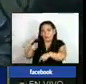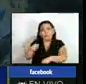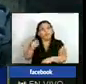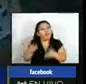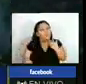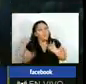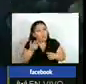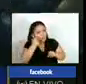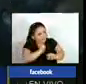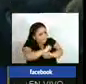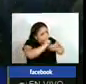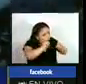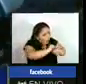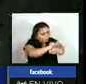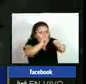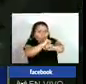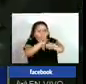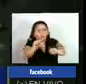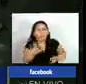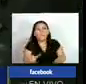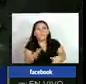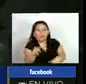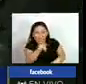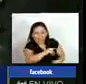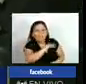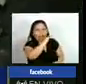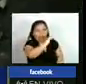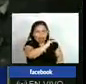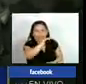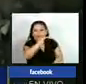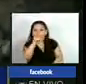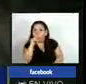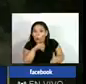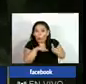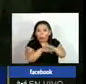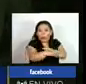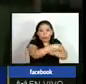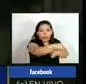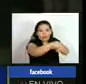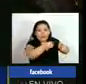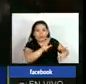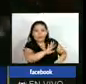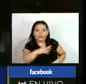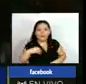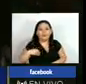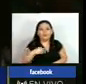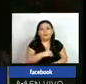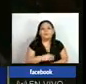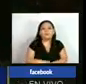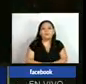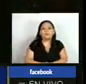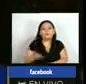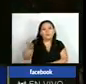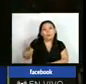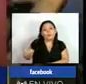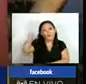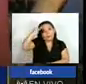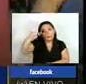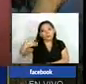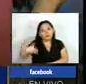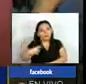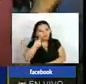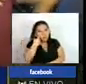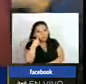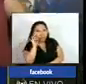haber explosiones adicionales debido a que aún había varios tanques de oxígeno dentro de la clínica. Marjan Hagigi, una testigo,